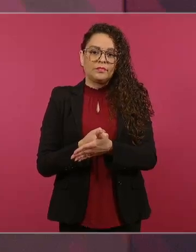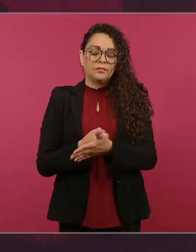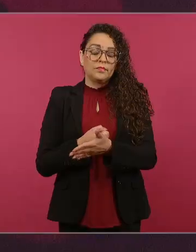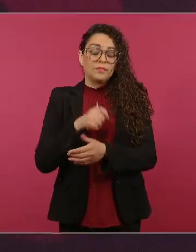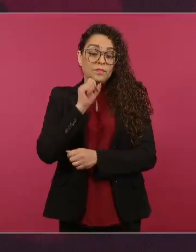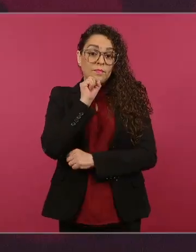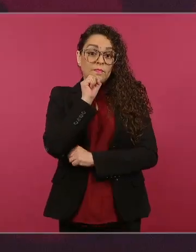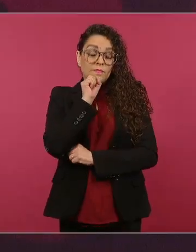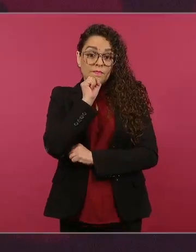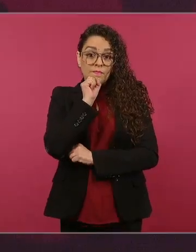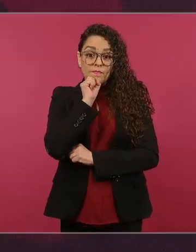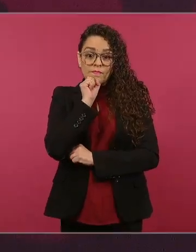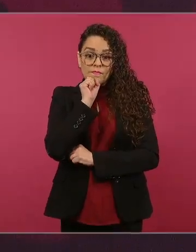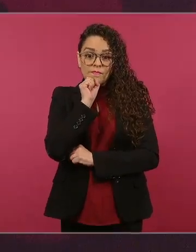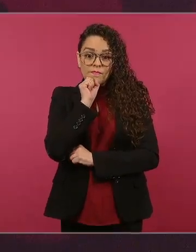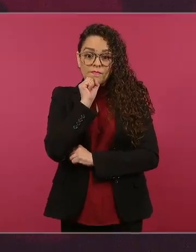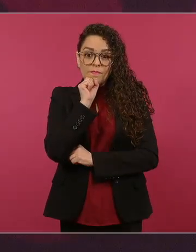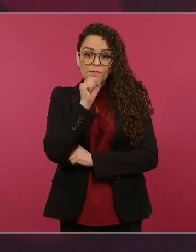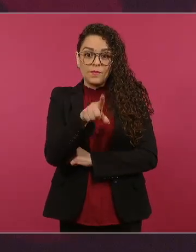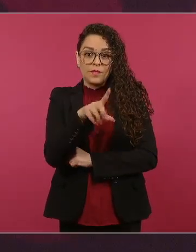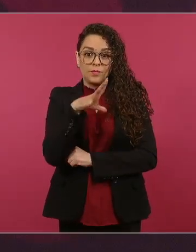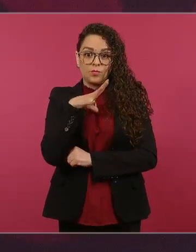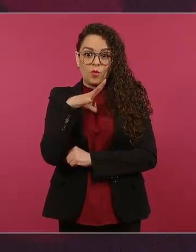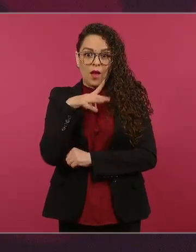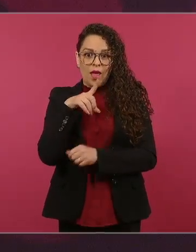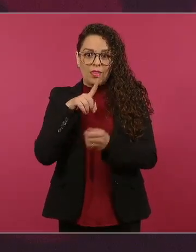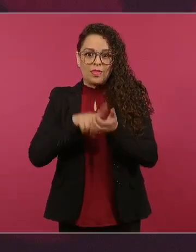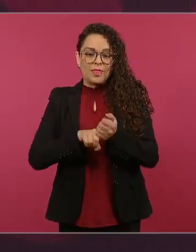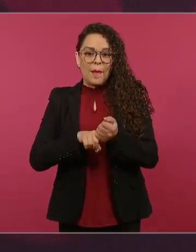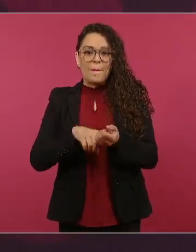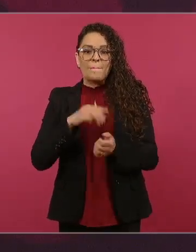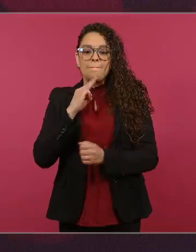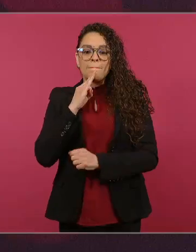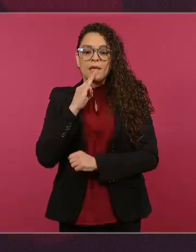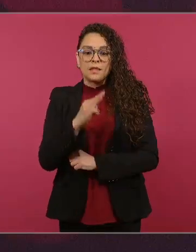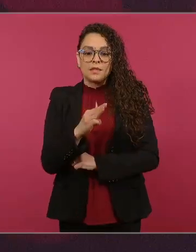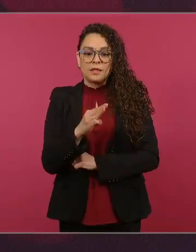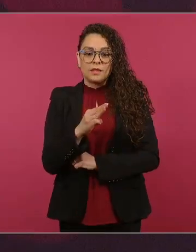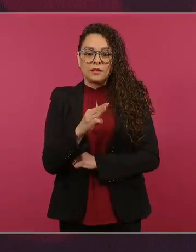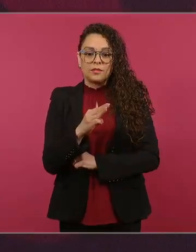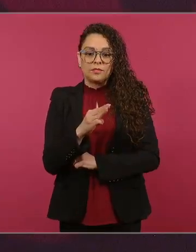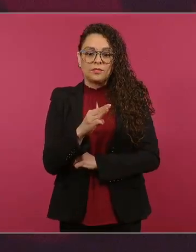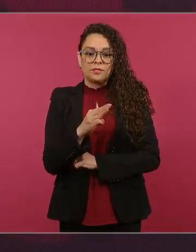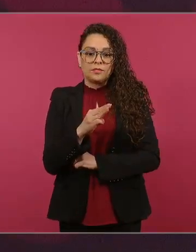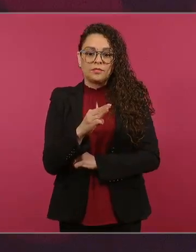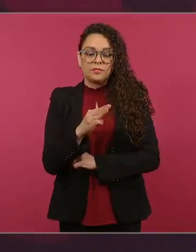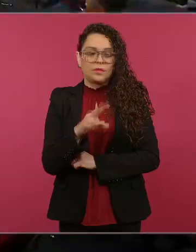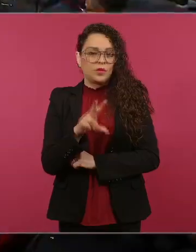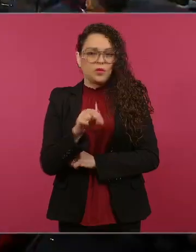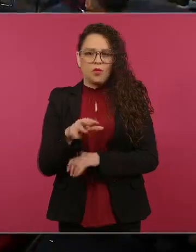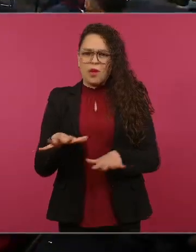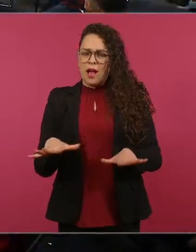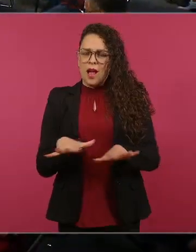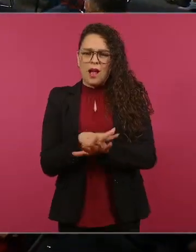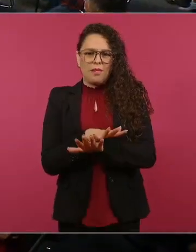implícito ese mensaje de que no cambien.